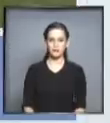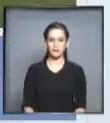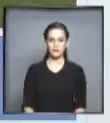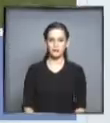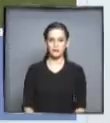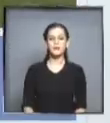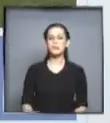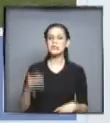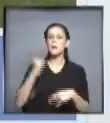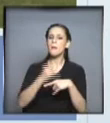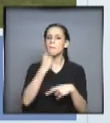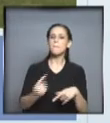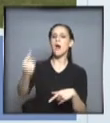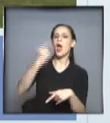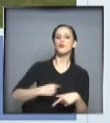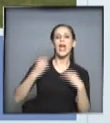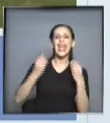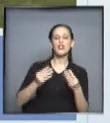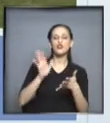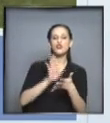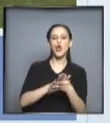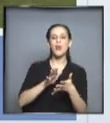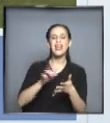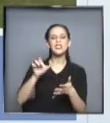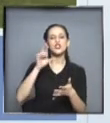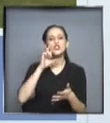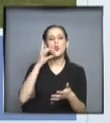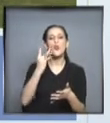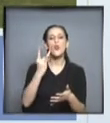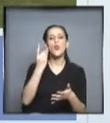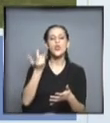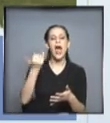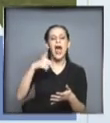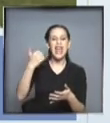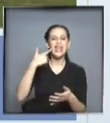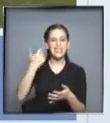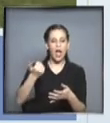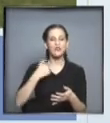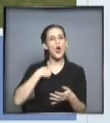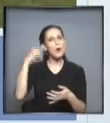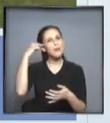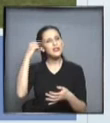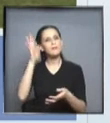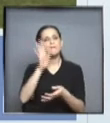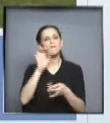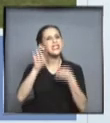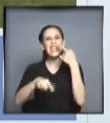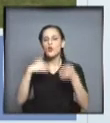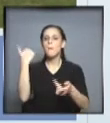Cuando me preguntan qué significa la construcción de ciudadanía en los chicos, yo lo primero que digo es participación,